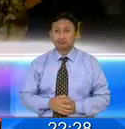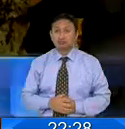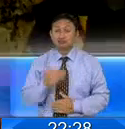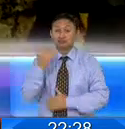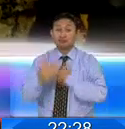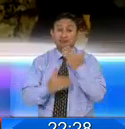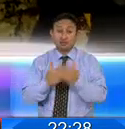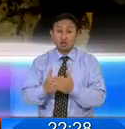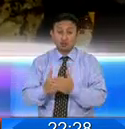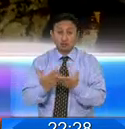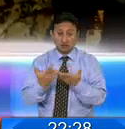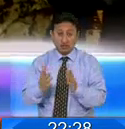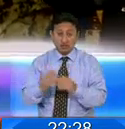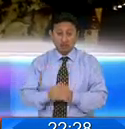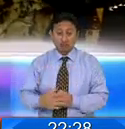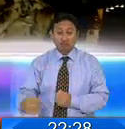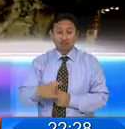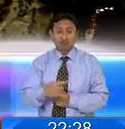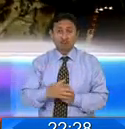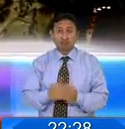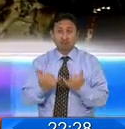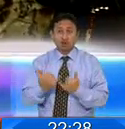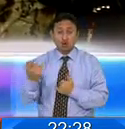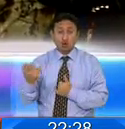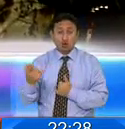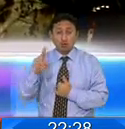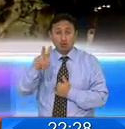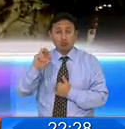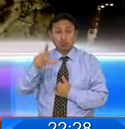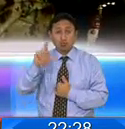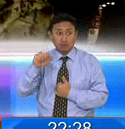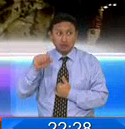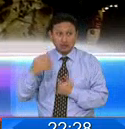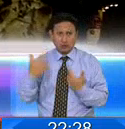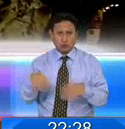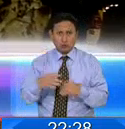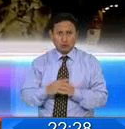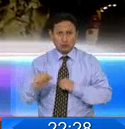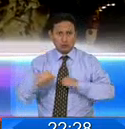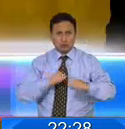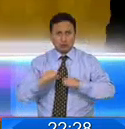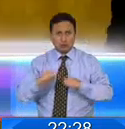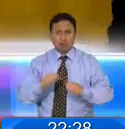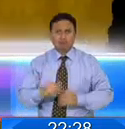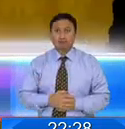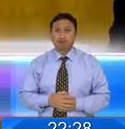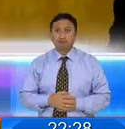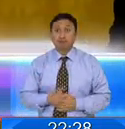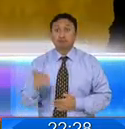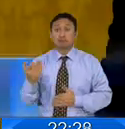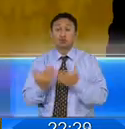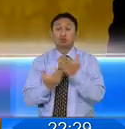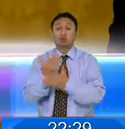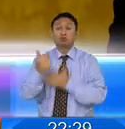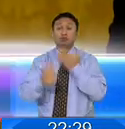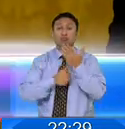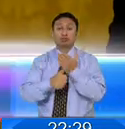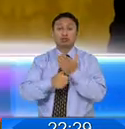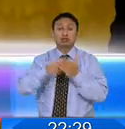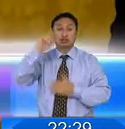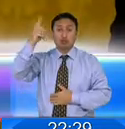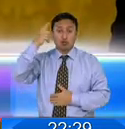esas palabras, puntualizó la gestión que tiene por delante Alexandra Vela Puga al mando del Ministerio de Gobierno. La nueva ministra de